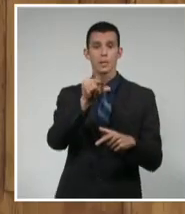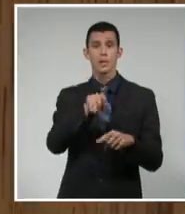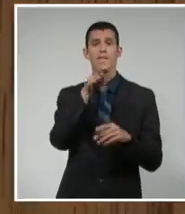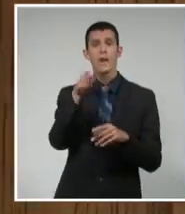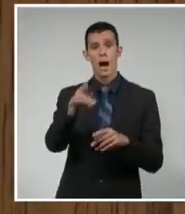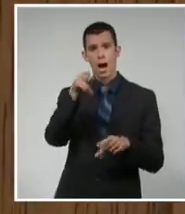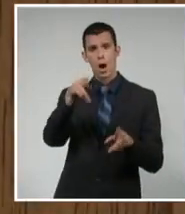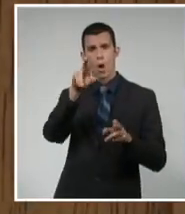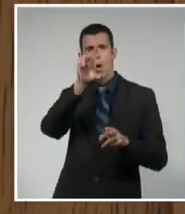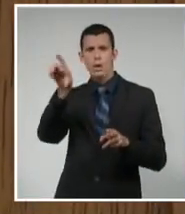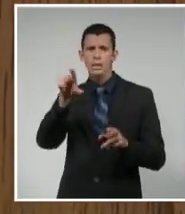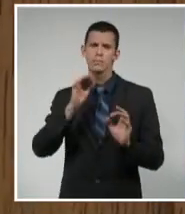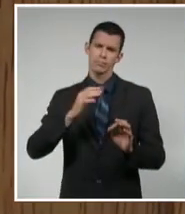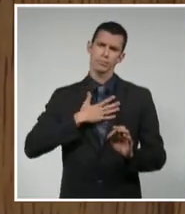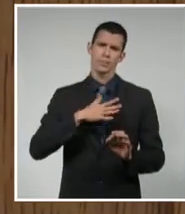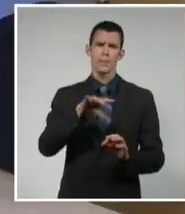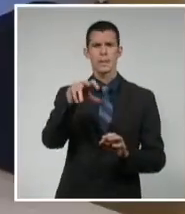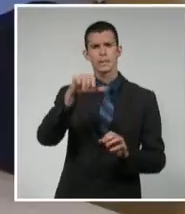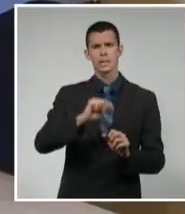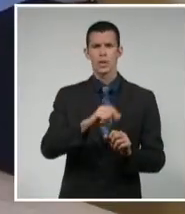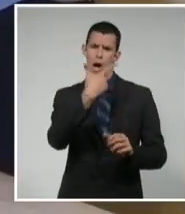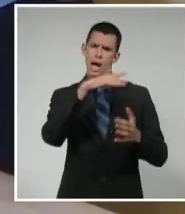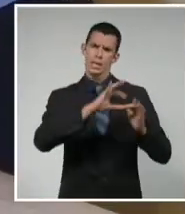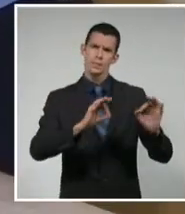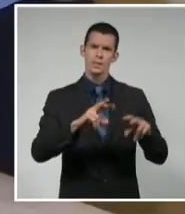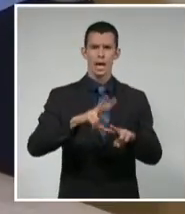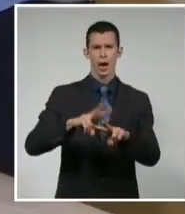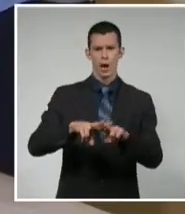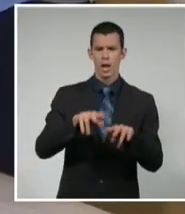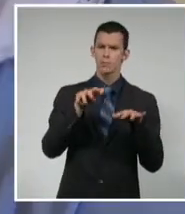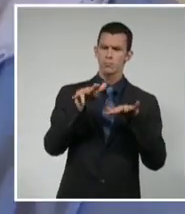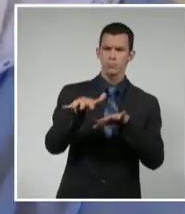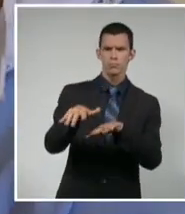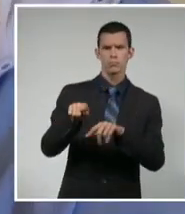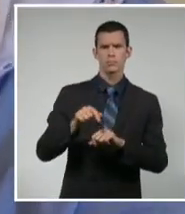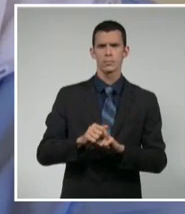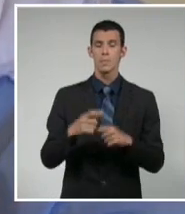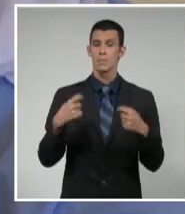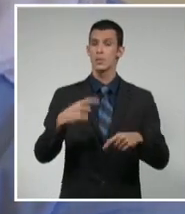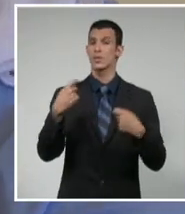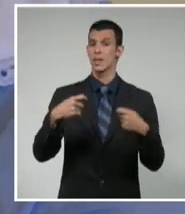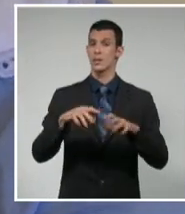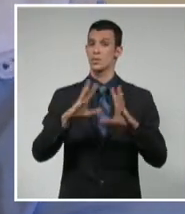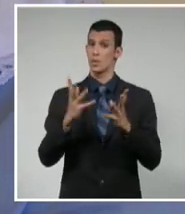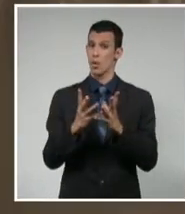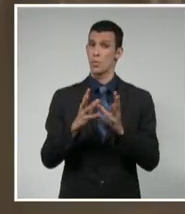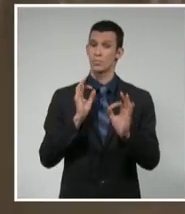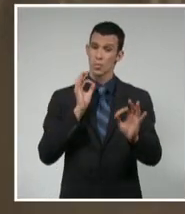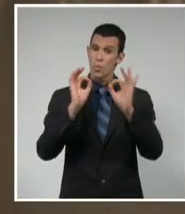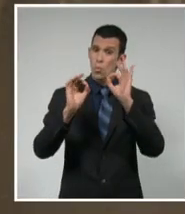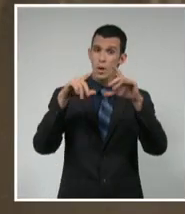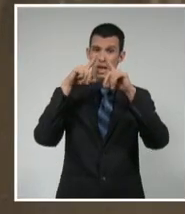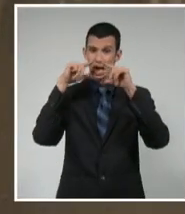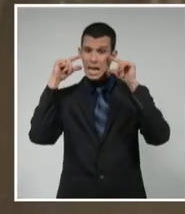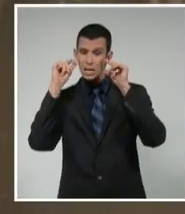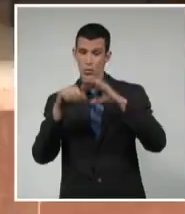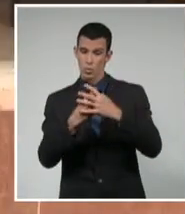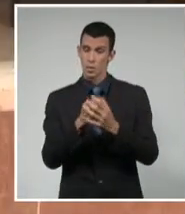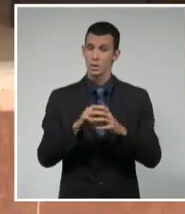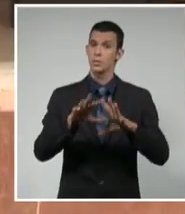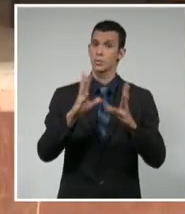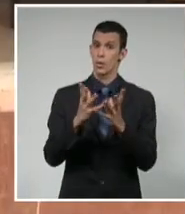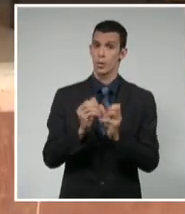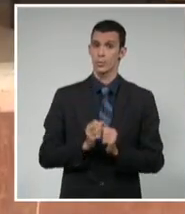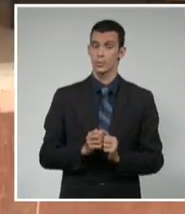protocolos establecidos para preservar la higiene en cada lugar. Entre los sitios de mayor demanda de alojamiento sobresalió el Hotel Pinar del